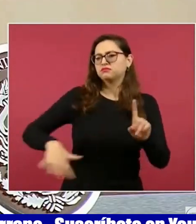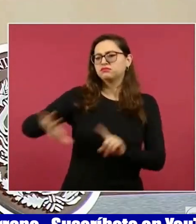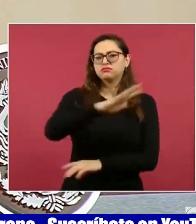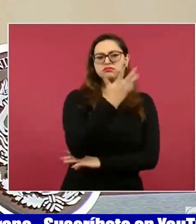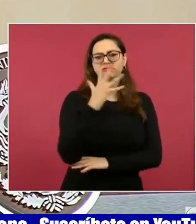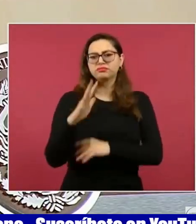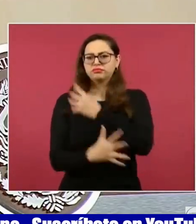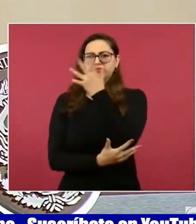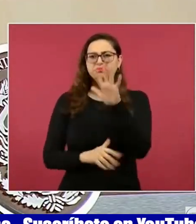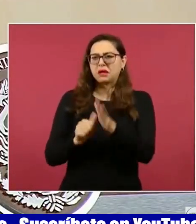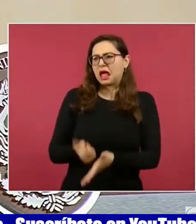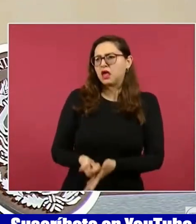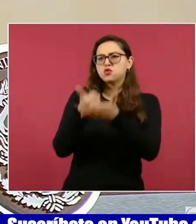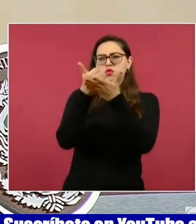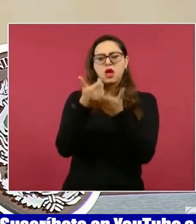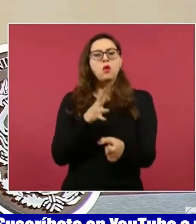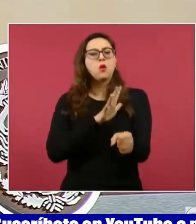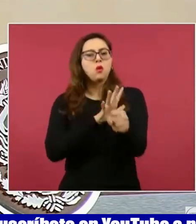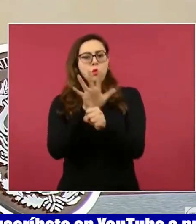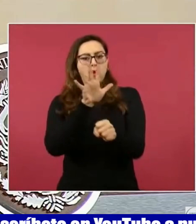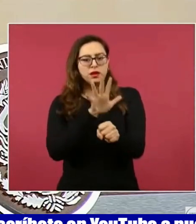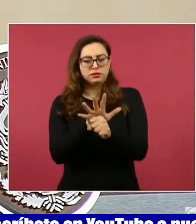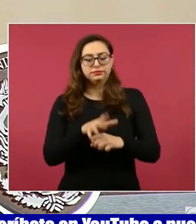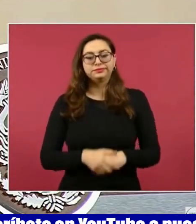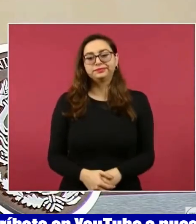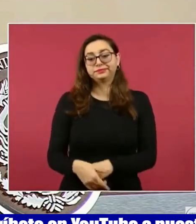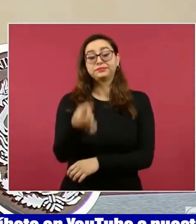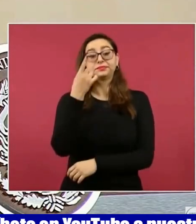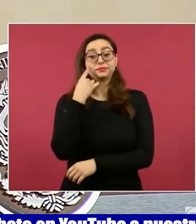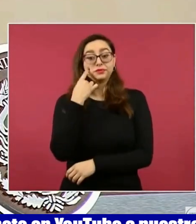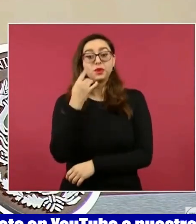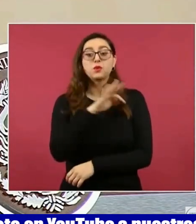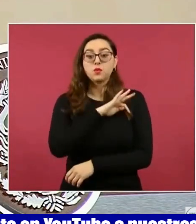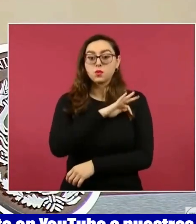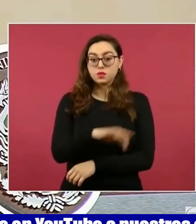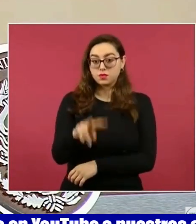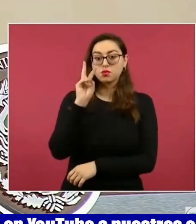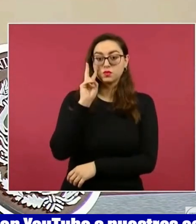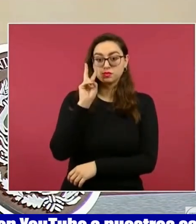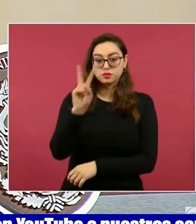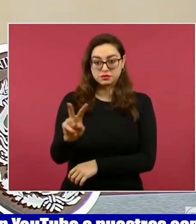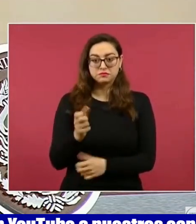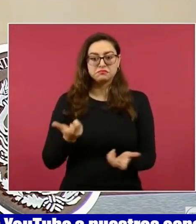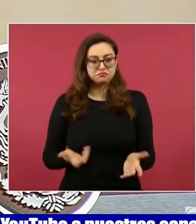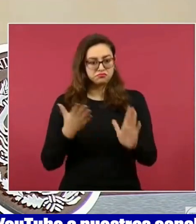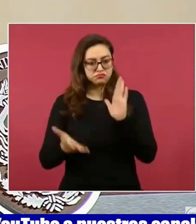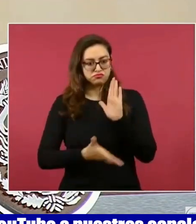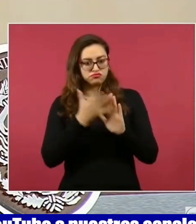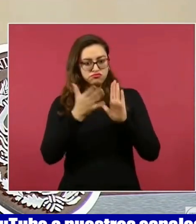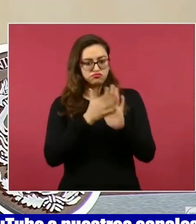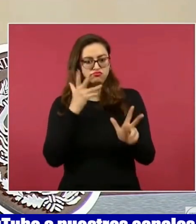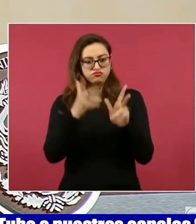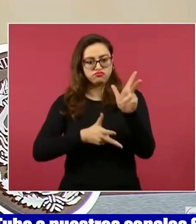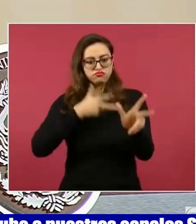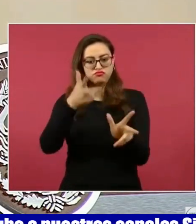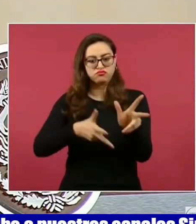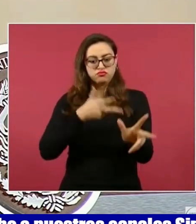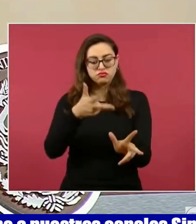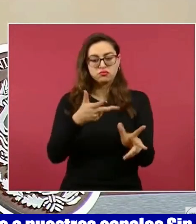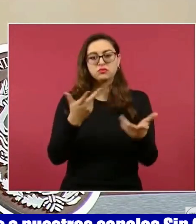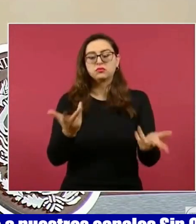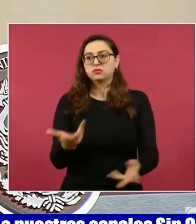favor aquí podemos observar qué es lo que se está haciendo desde la parte ambiental para contribuir en adaptación y